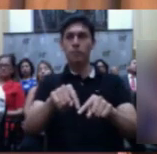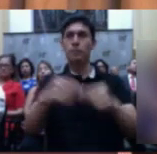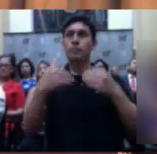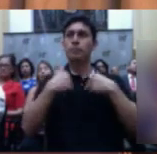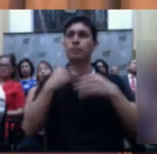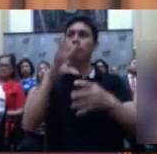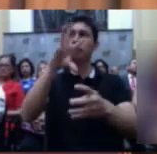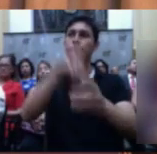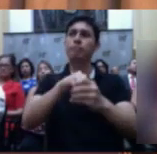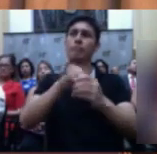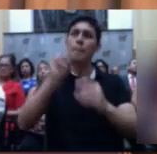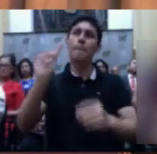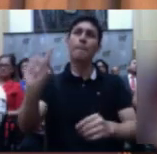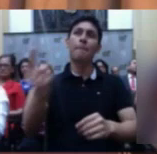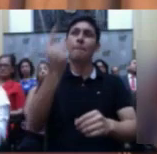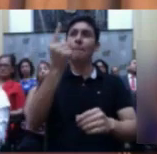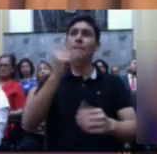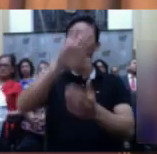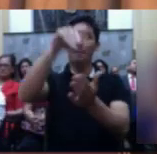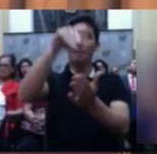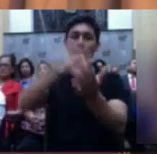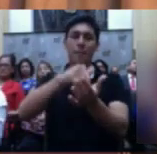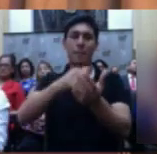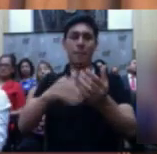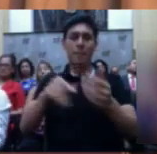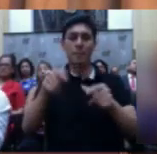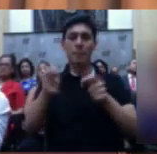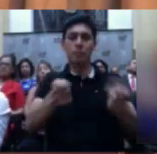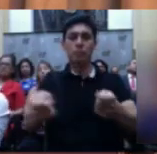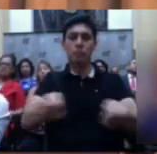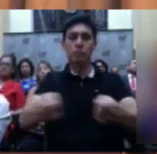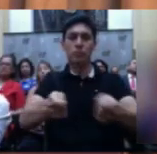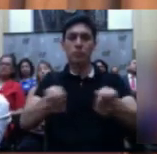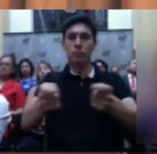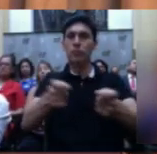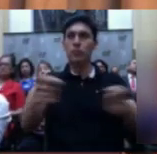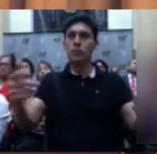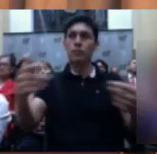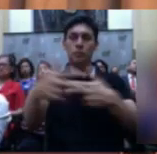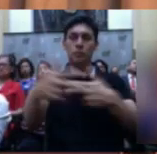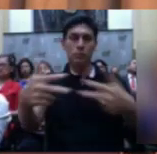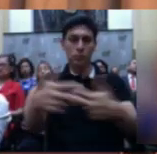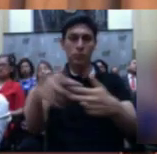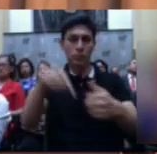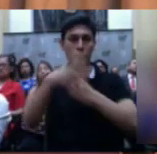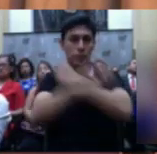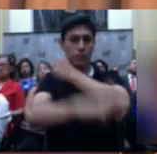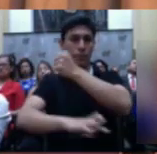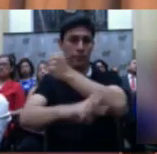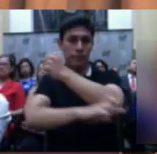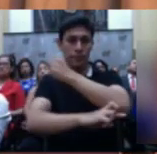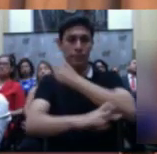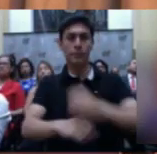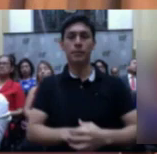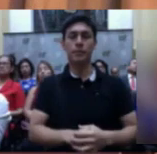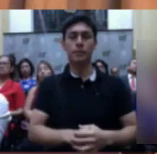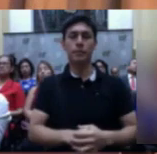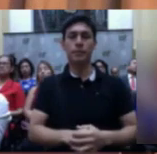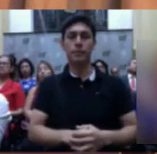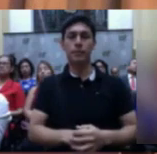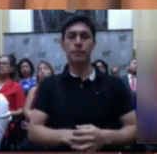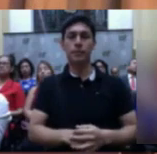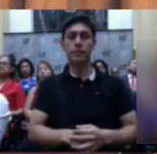con la primera central de monitoreo de tránsito del país a nivel distrital. En lo